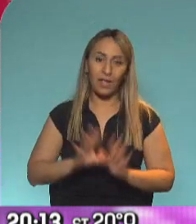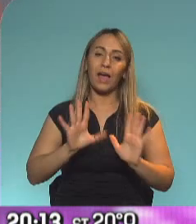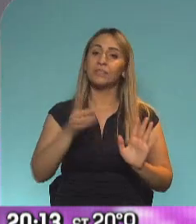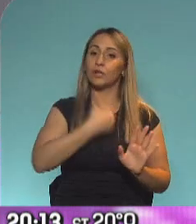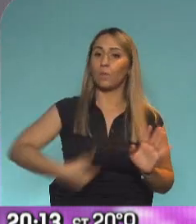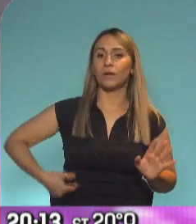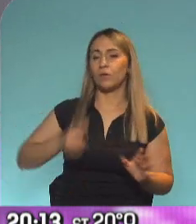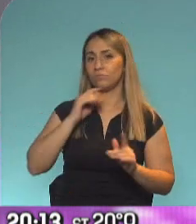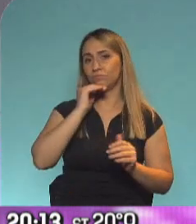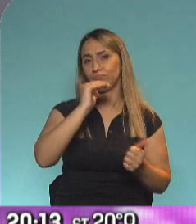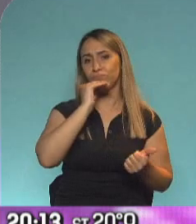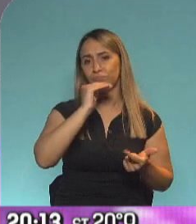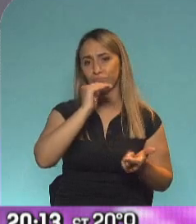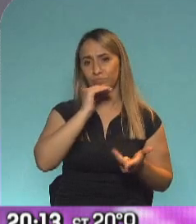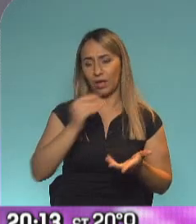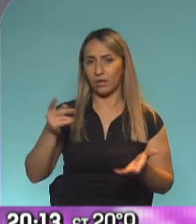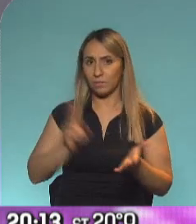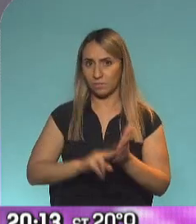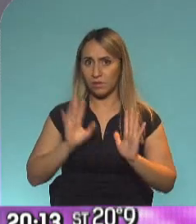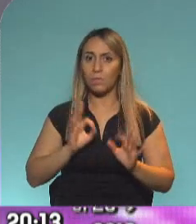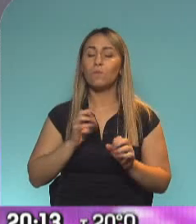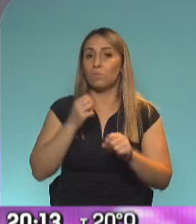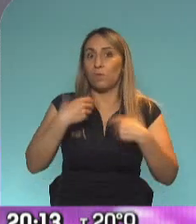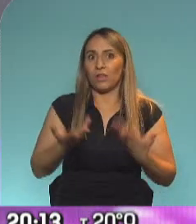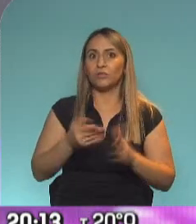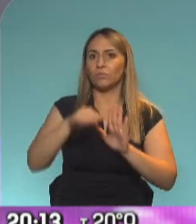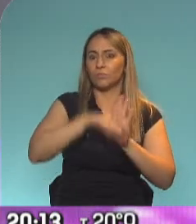estas medidas y estas restricciones tan duras de ingreso a la provincia. Gracias, Lu.